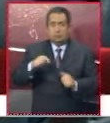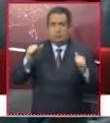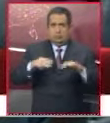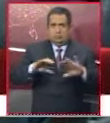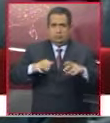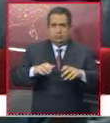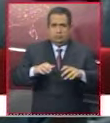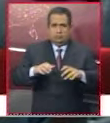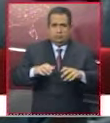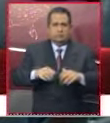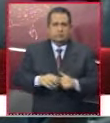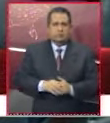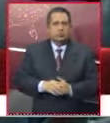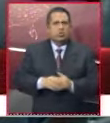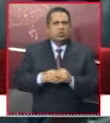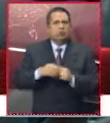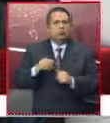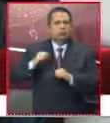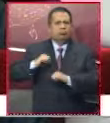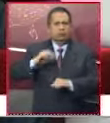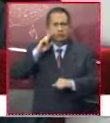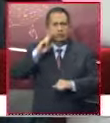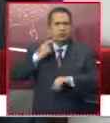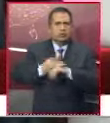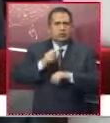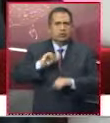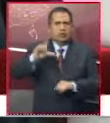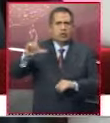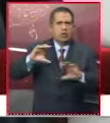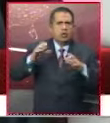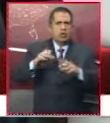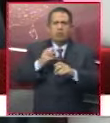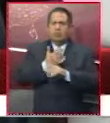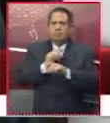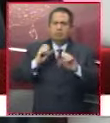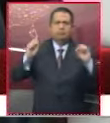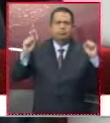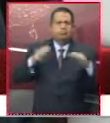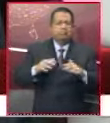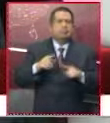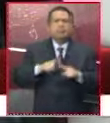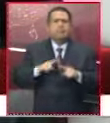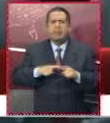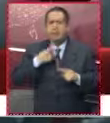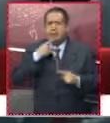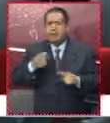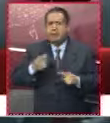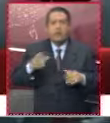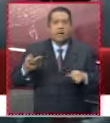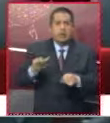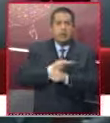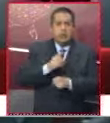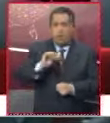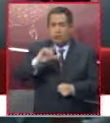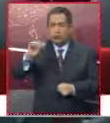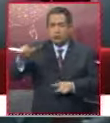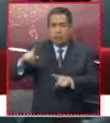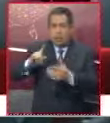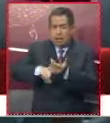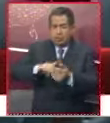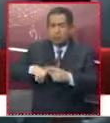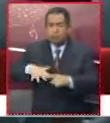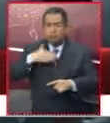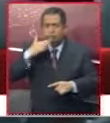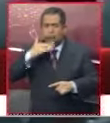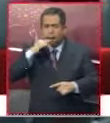que realmente queremos que sea su aportación? De la Federación, Juan Manuel Portal, quien señaló que las prácticas de funcionarios deshonestos no se solucionan